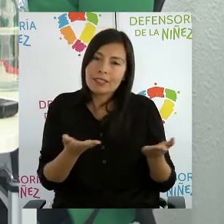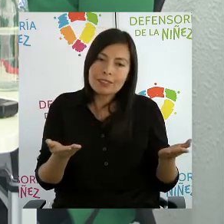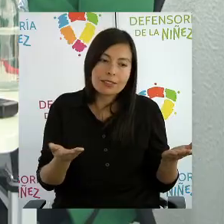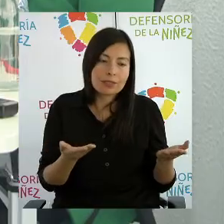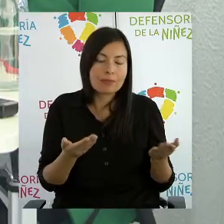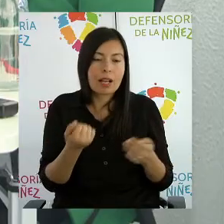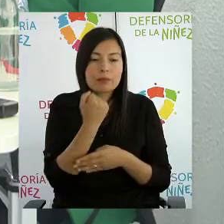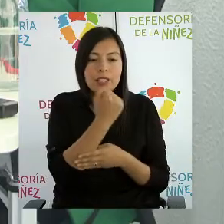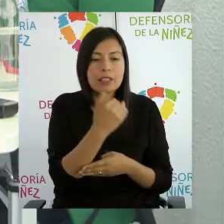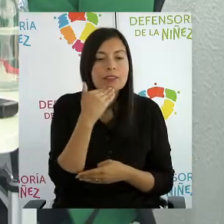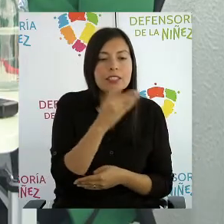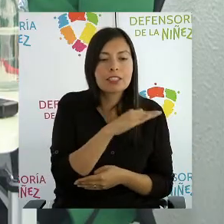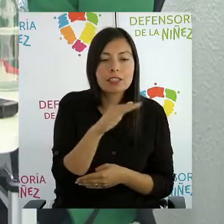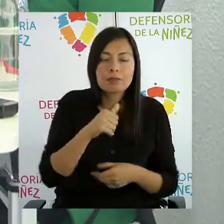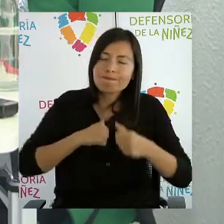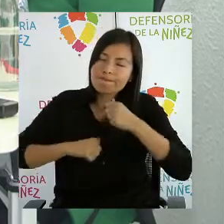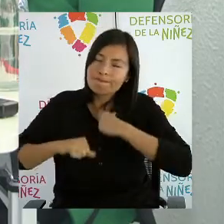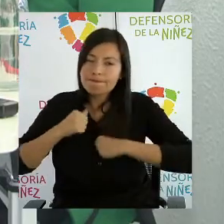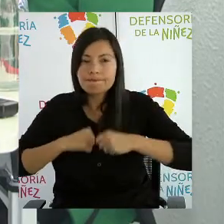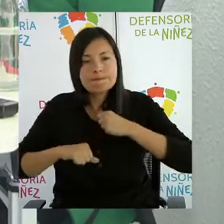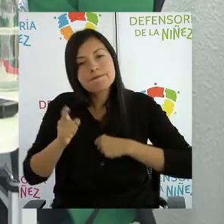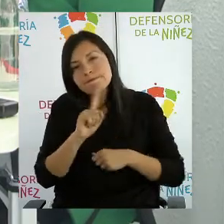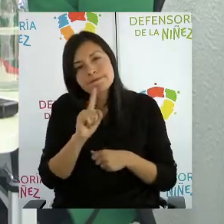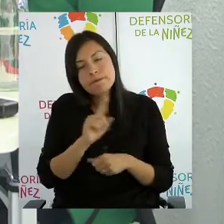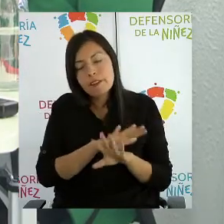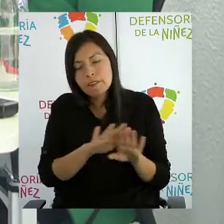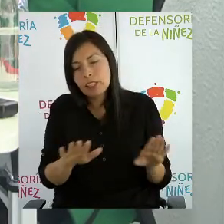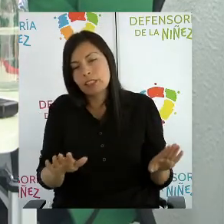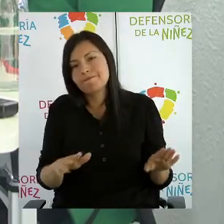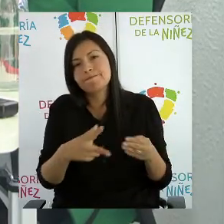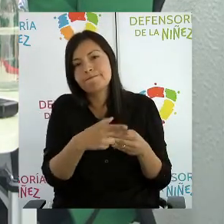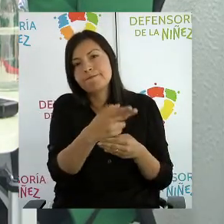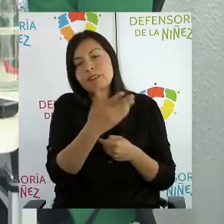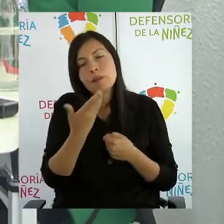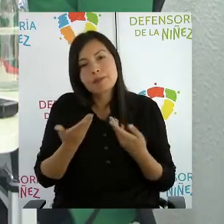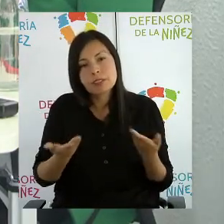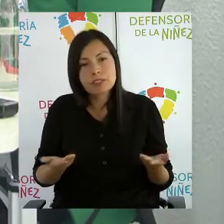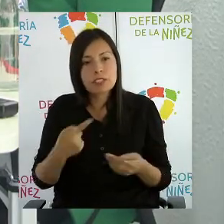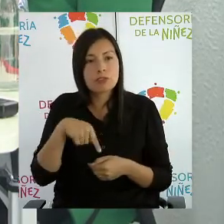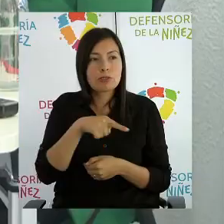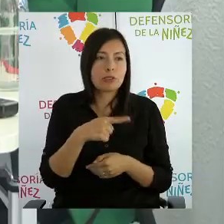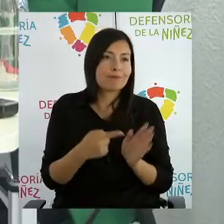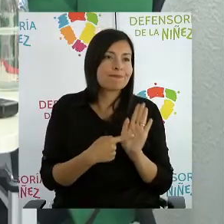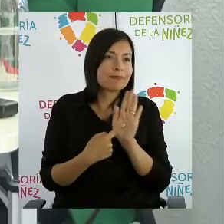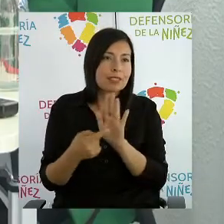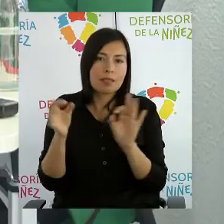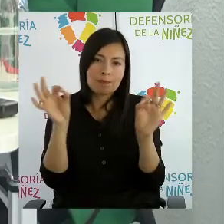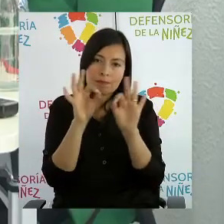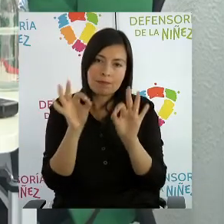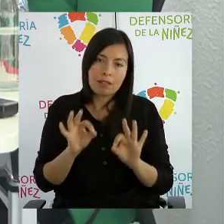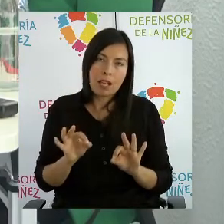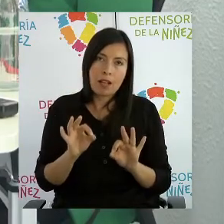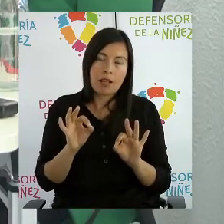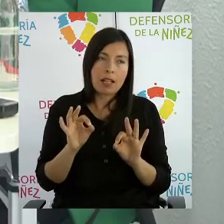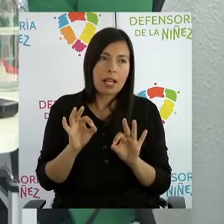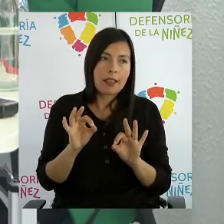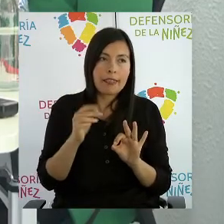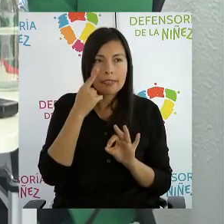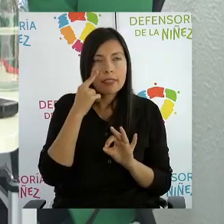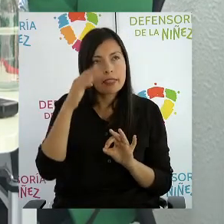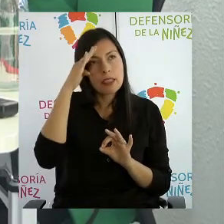sufrir de estos hechos de violencia inaceptables. Y por eso queremos plantearles que al día